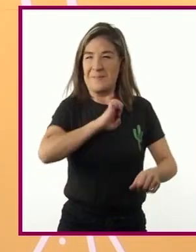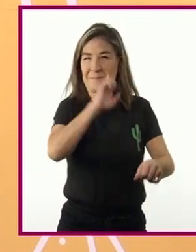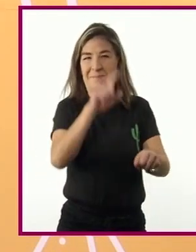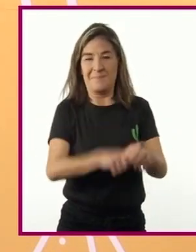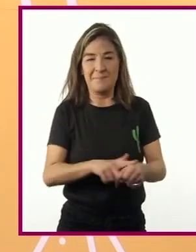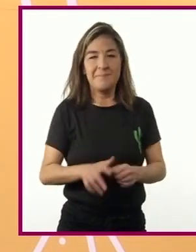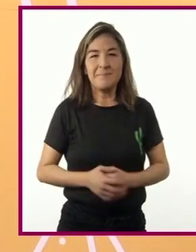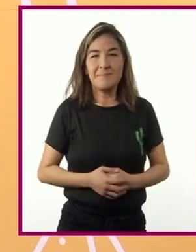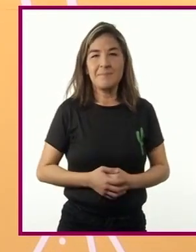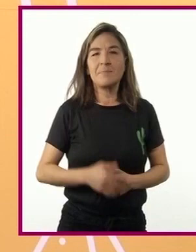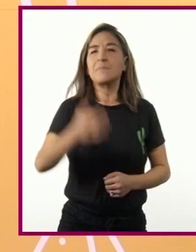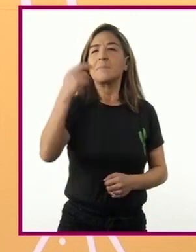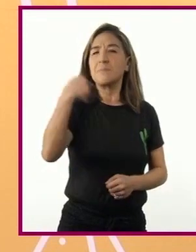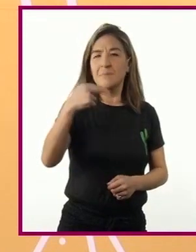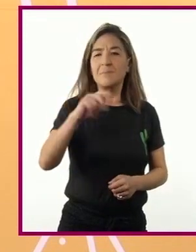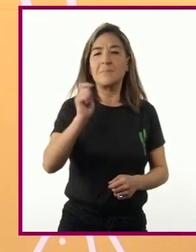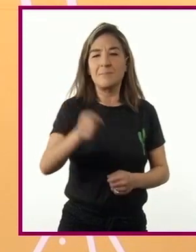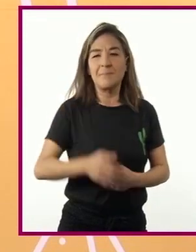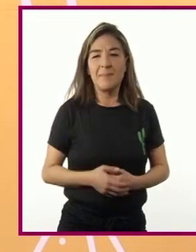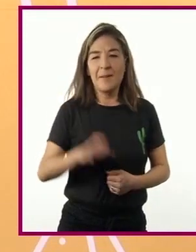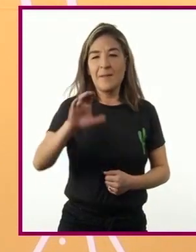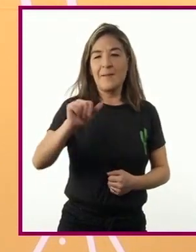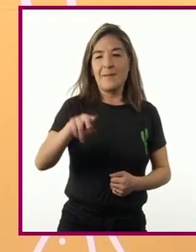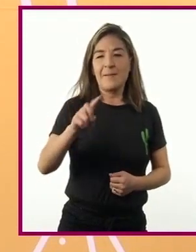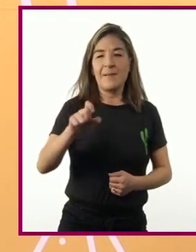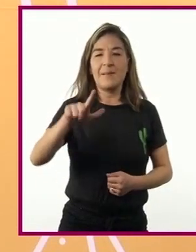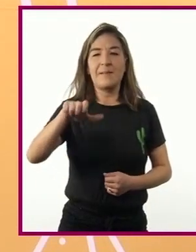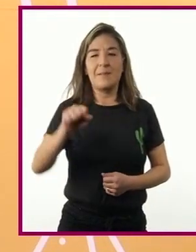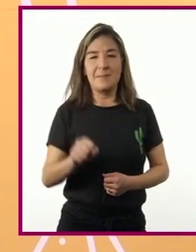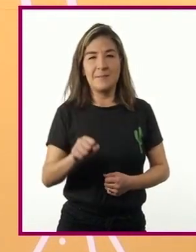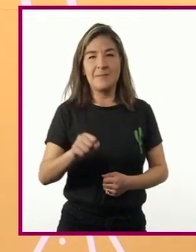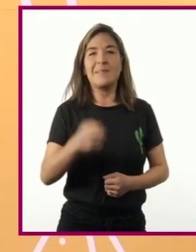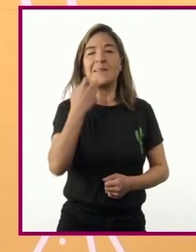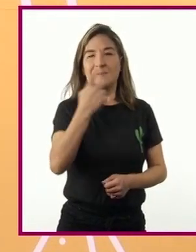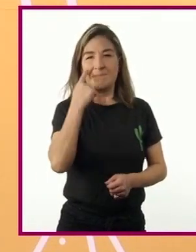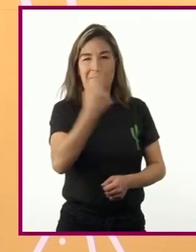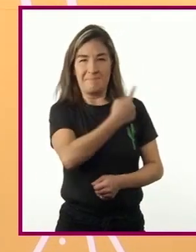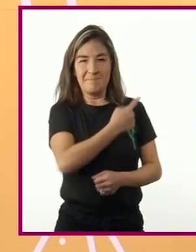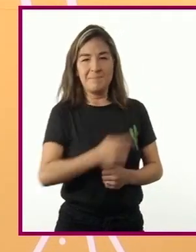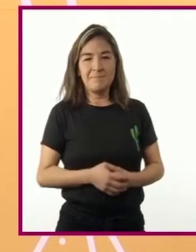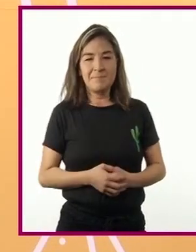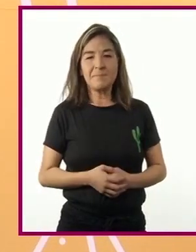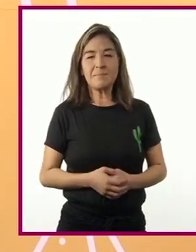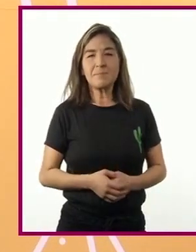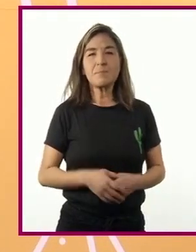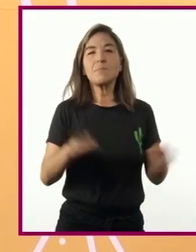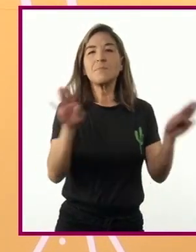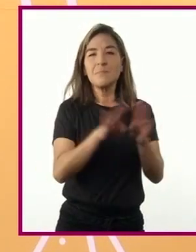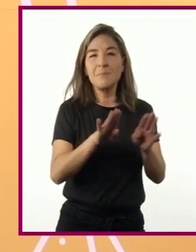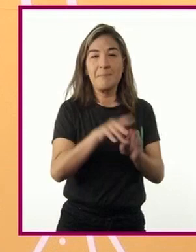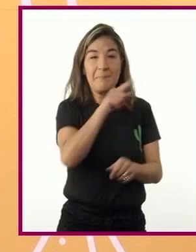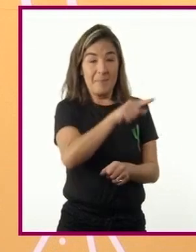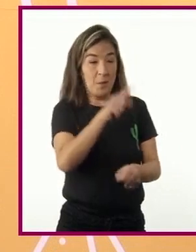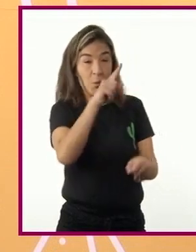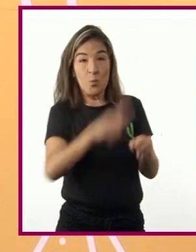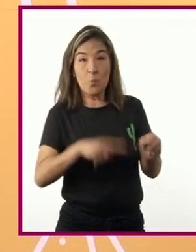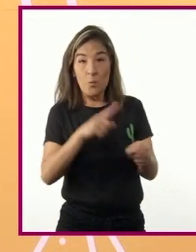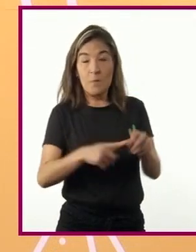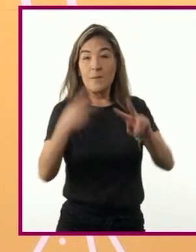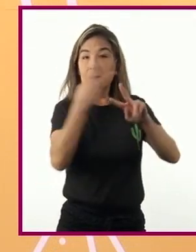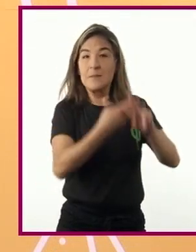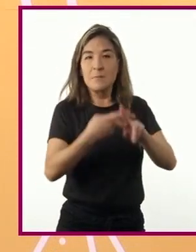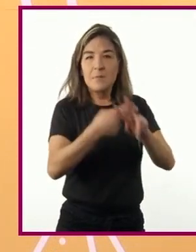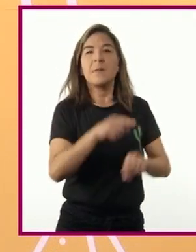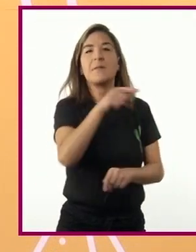peculiares, conocidas como candelas estándar, se determina que a cierto color de estrella